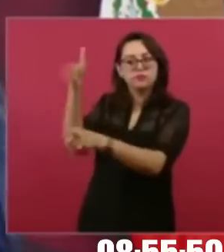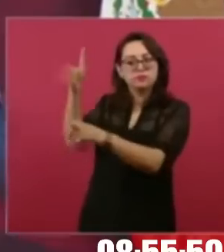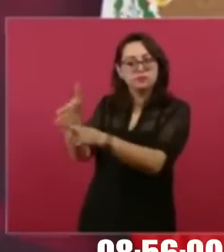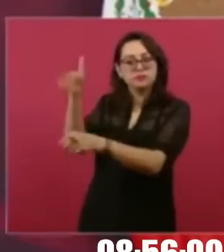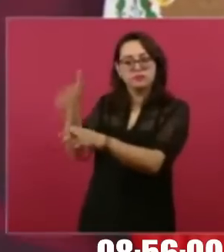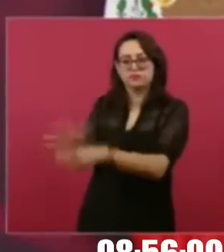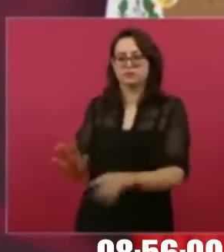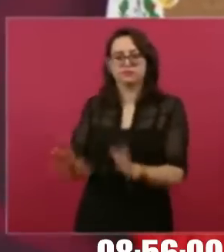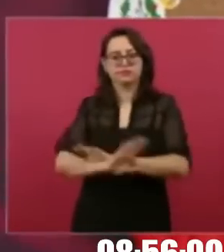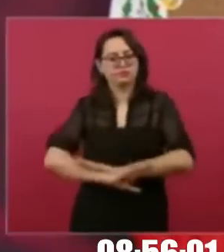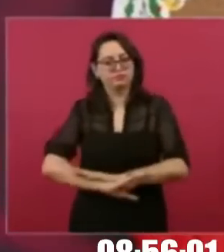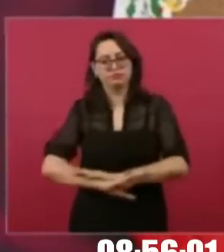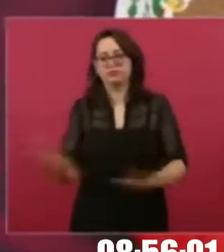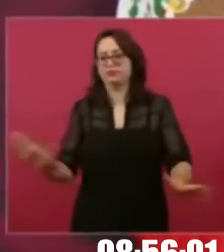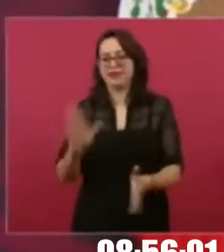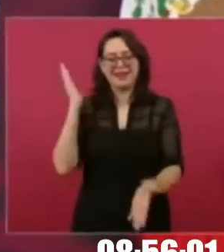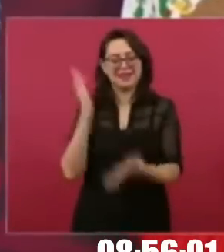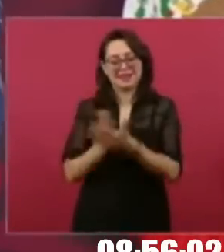y